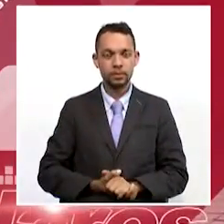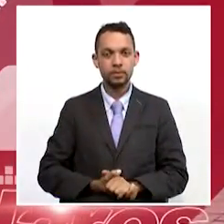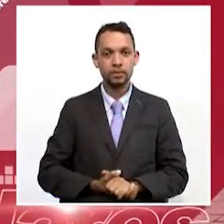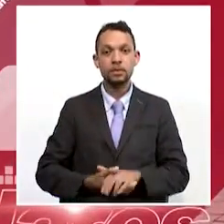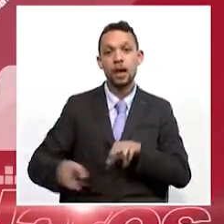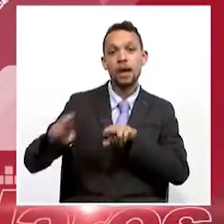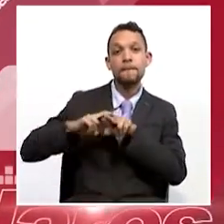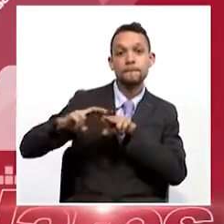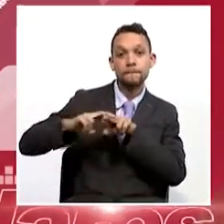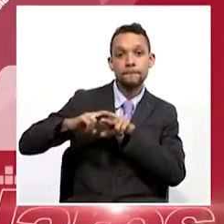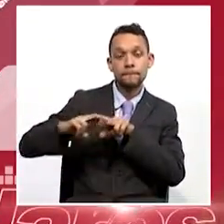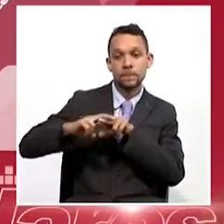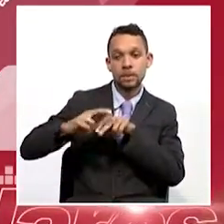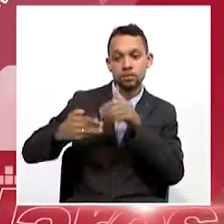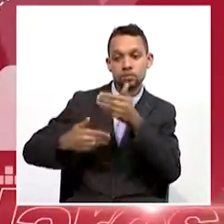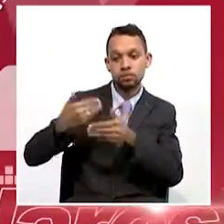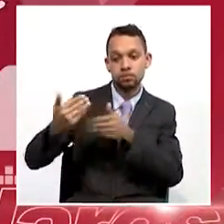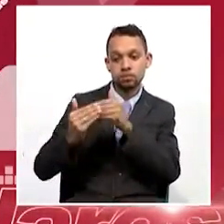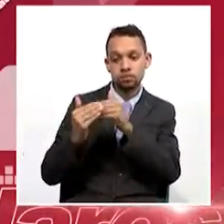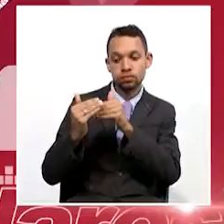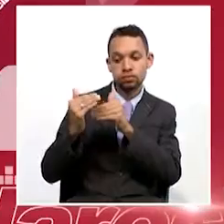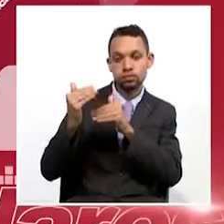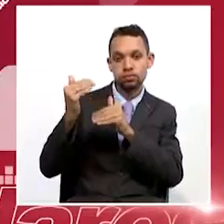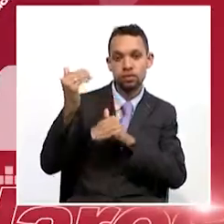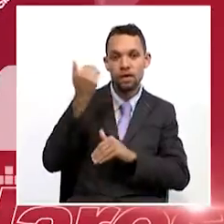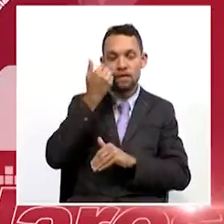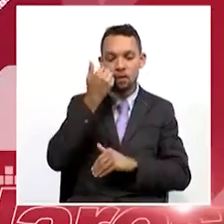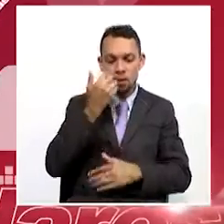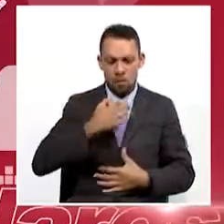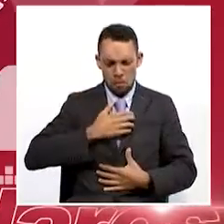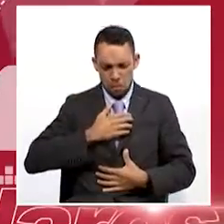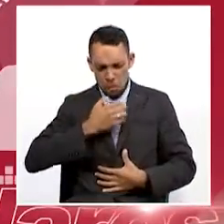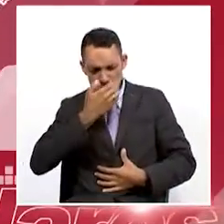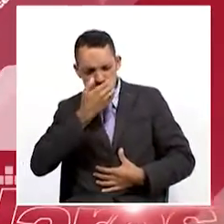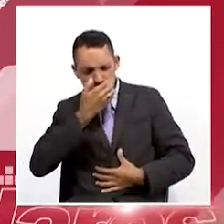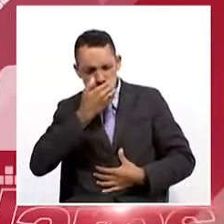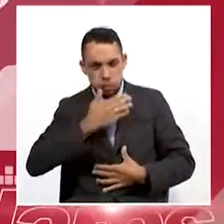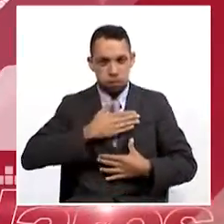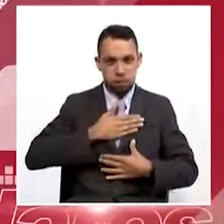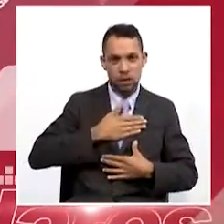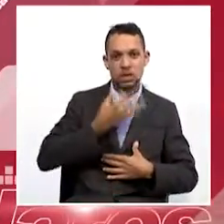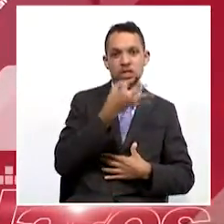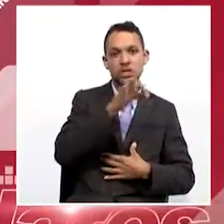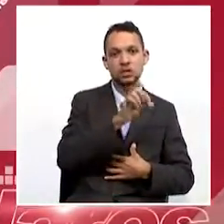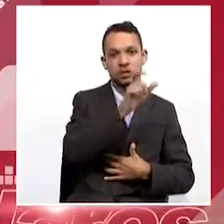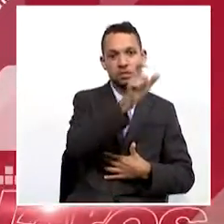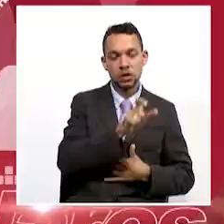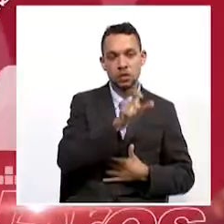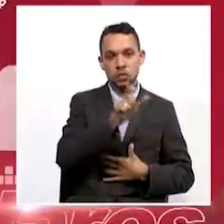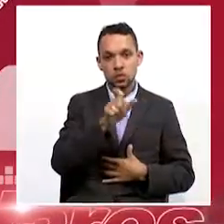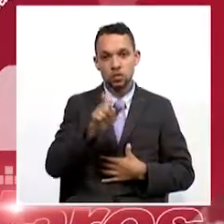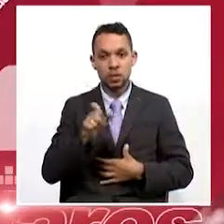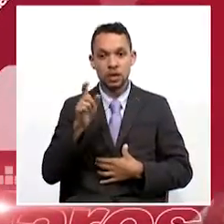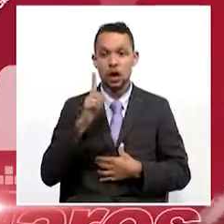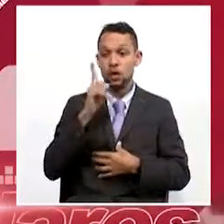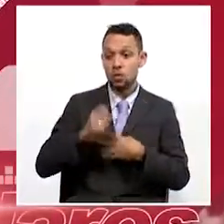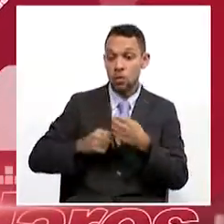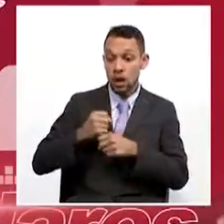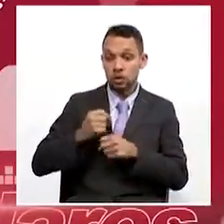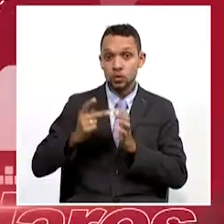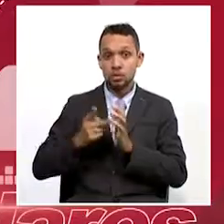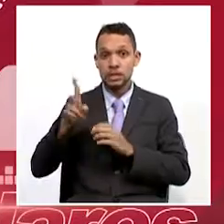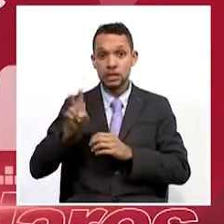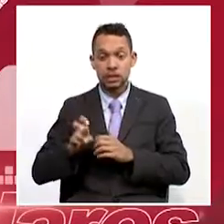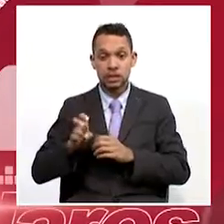En Manizales se atienden en este momento 70 enfermos por tuberculosis, de ellos 18 se contagiaron este año y 60 se infectaron el año